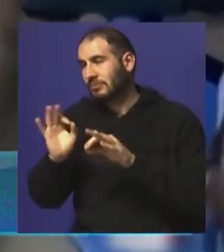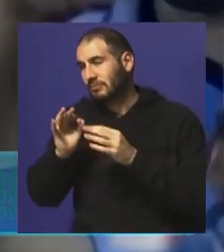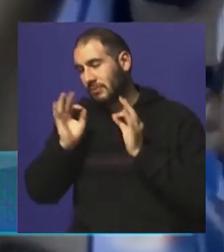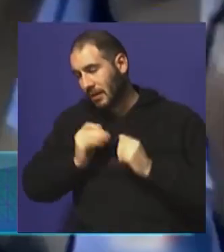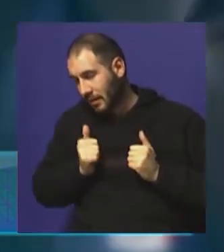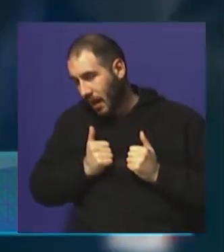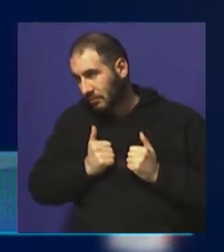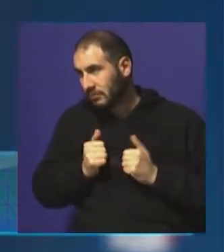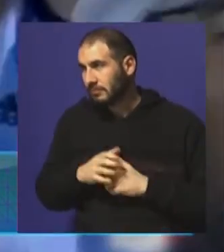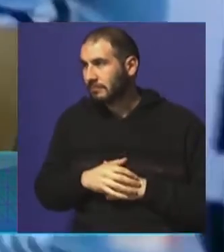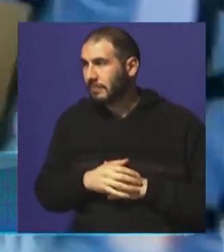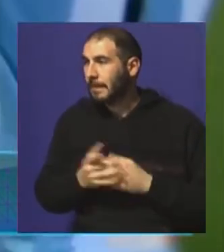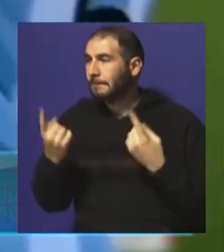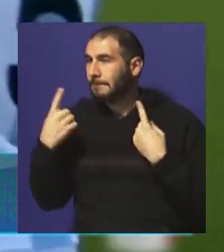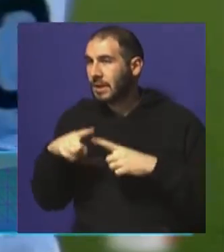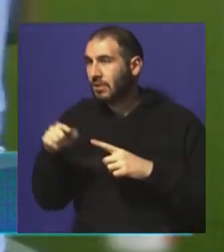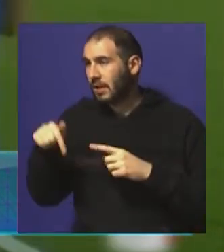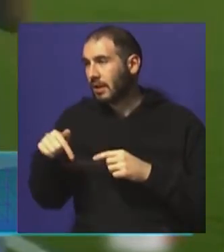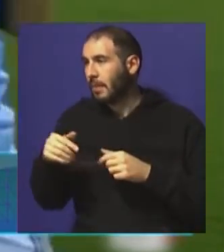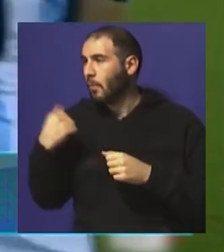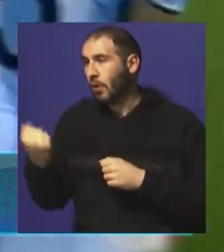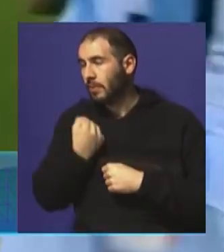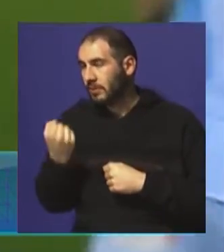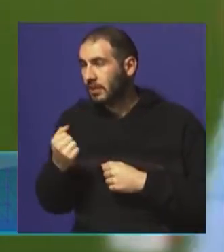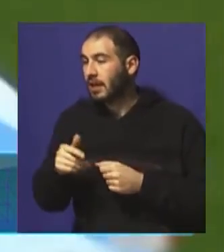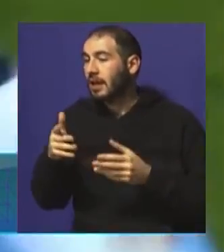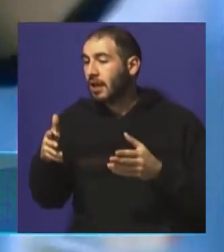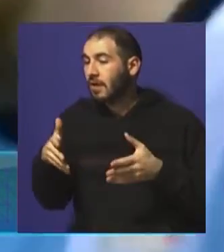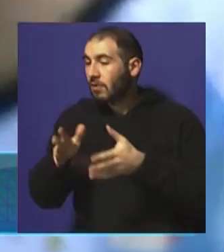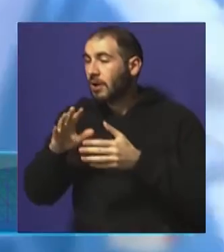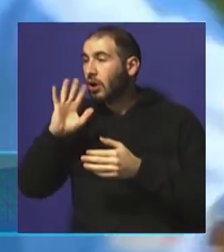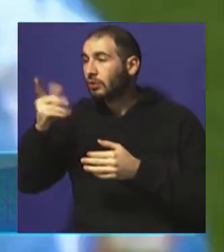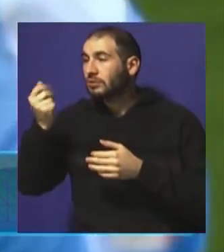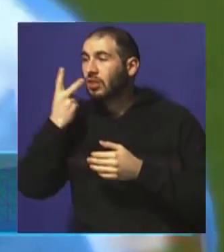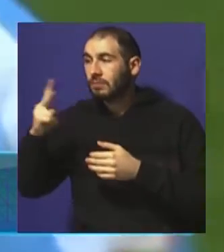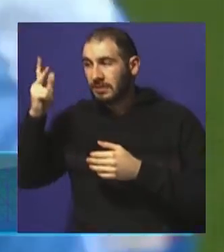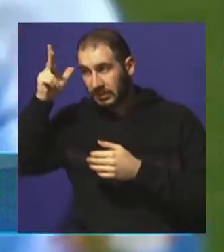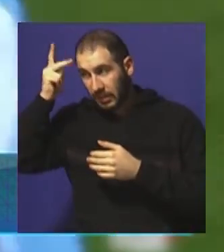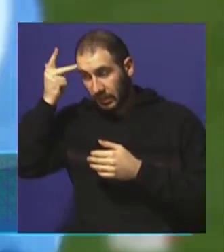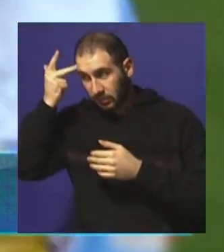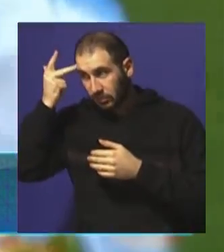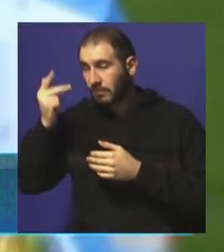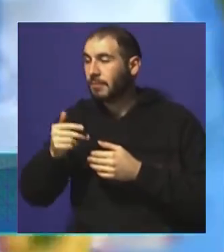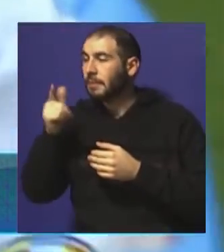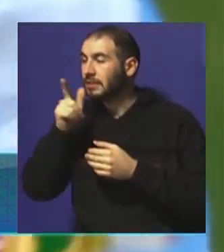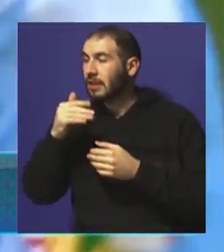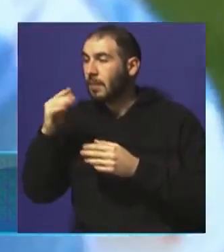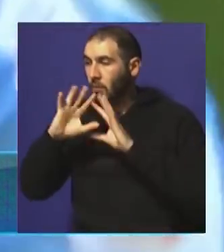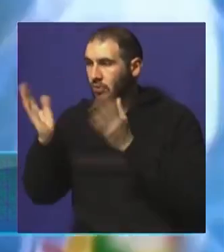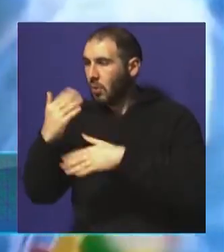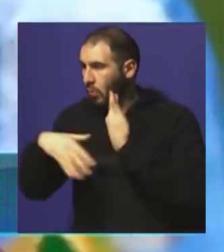así decirlo, pero será indispensable para el camino hacia Rusia 2018. Lo veo a Leo jugando el próximo